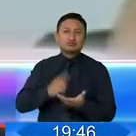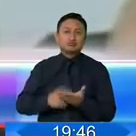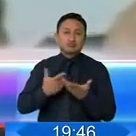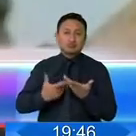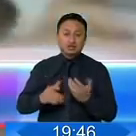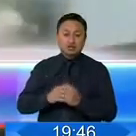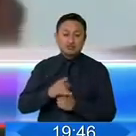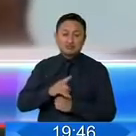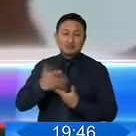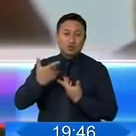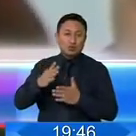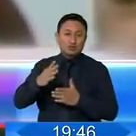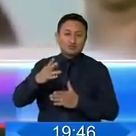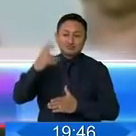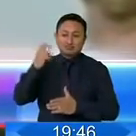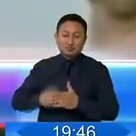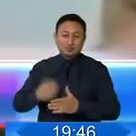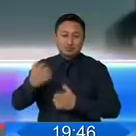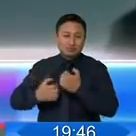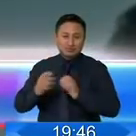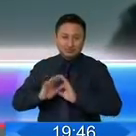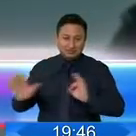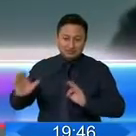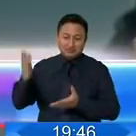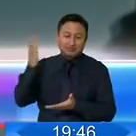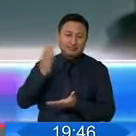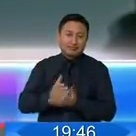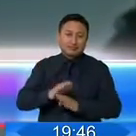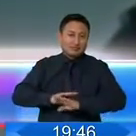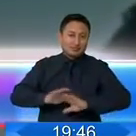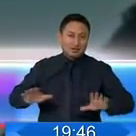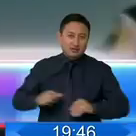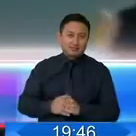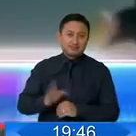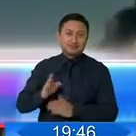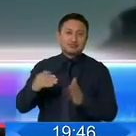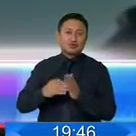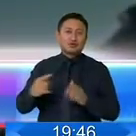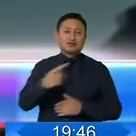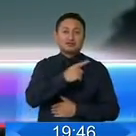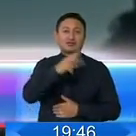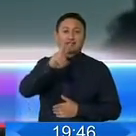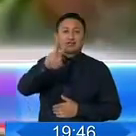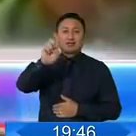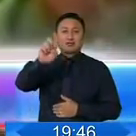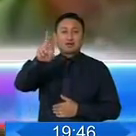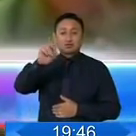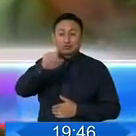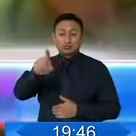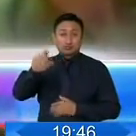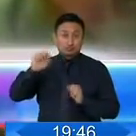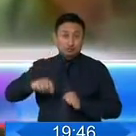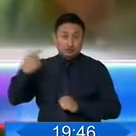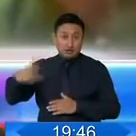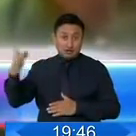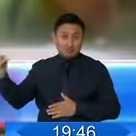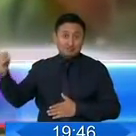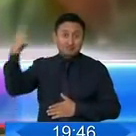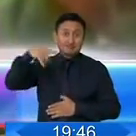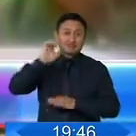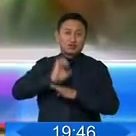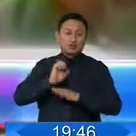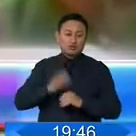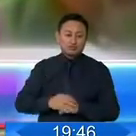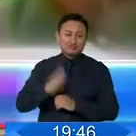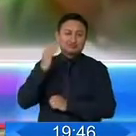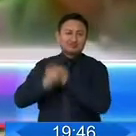el levantamiento de todas las medidas cautelares y personales dispuestas en contra de Verduga, por lo que él ya podrá regresar al país. Durante